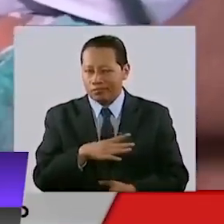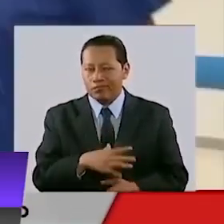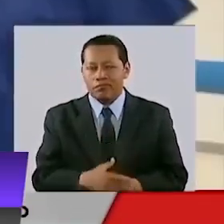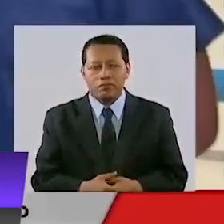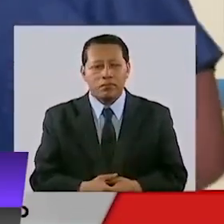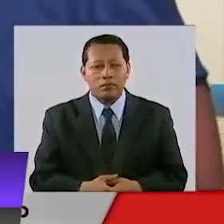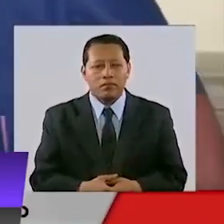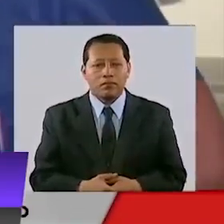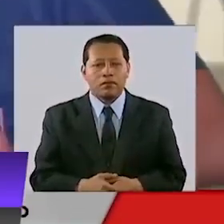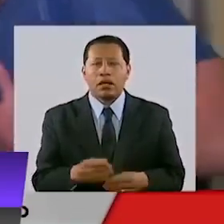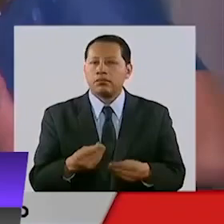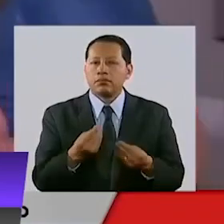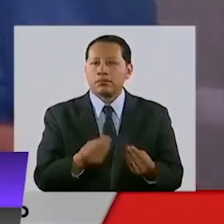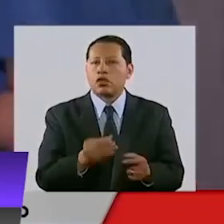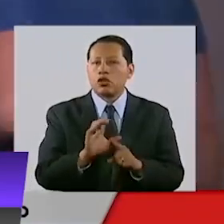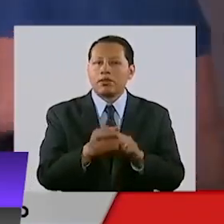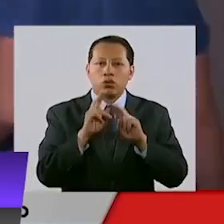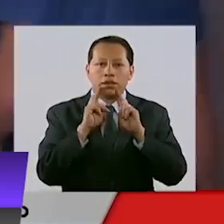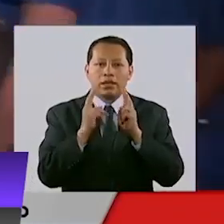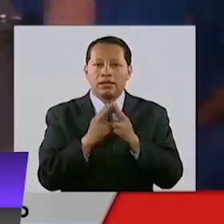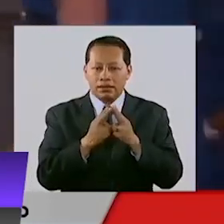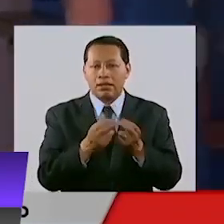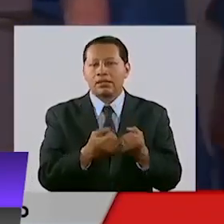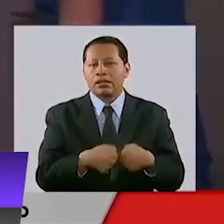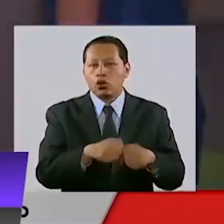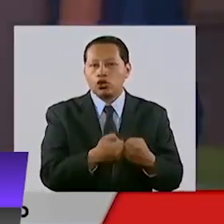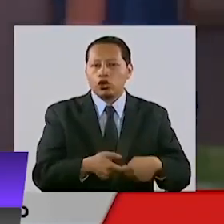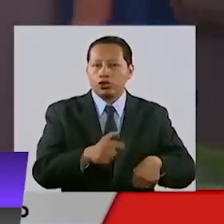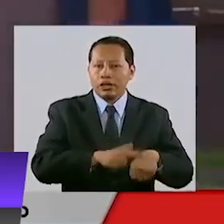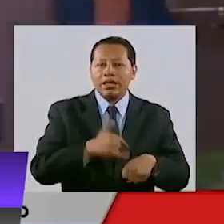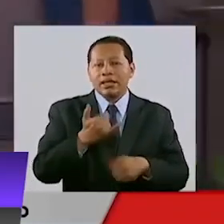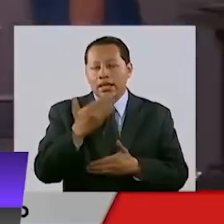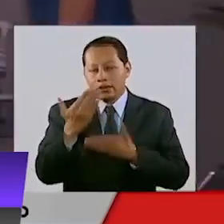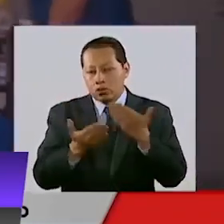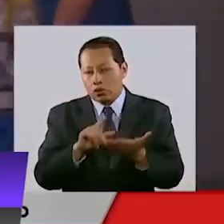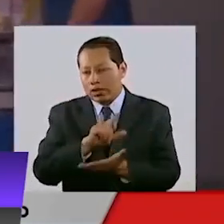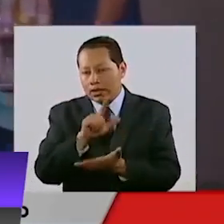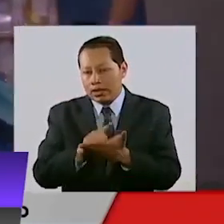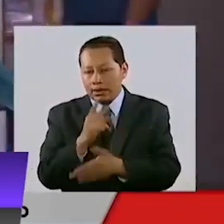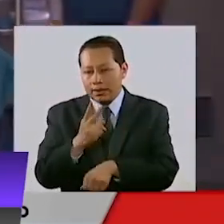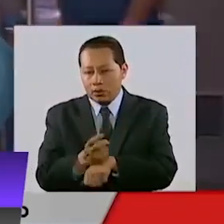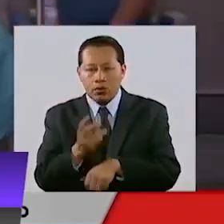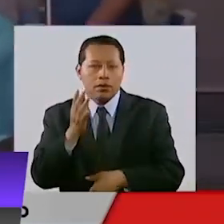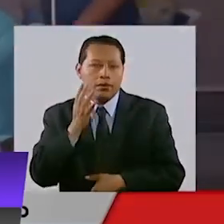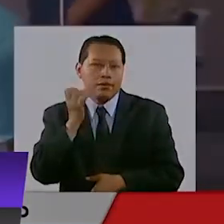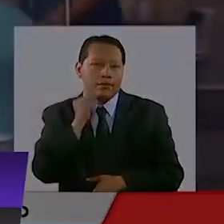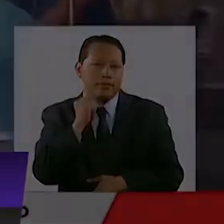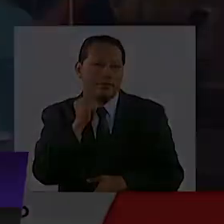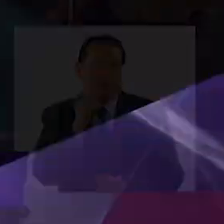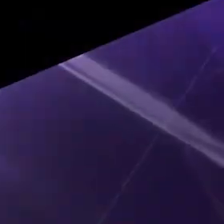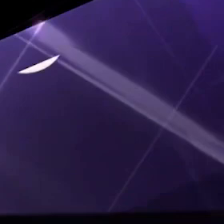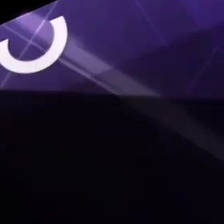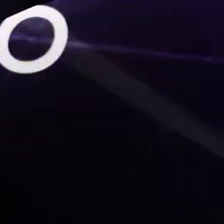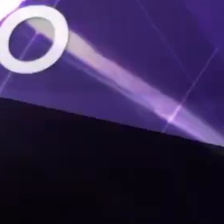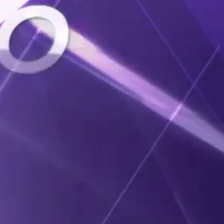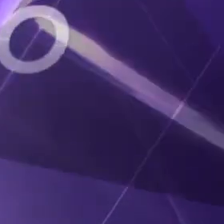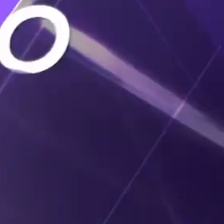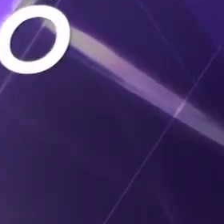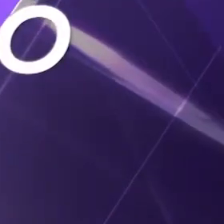turnó a las Comisiones Unidas de Seguridad Social y de Estudio Legislativo Segunda del Senado de la República.